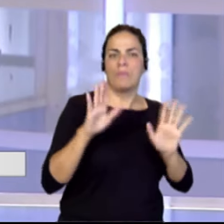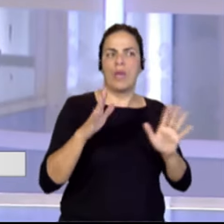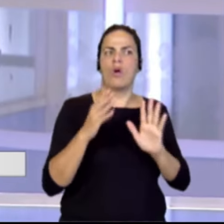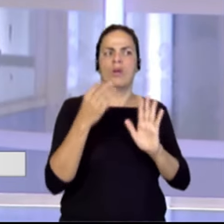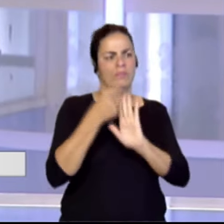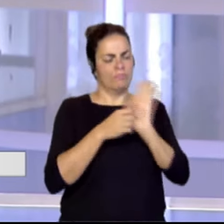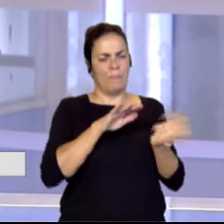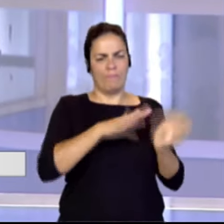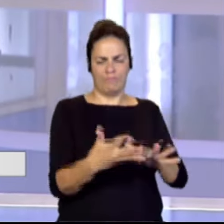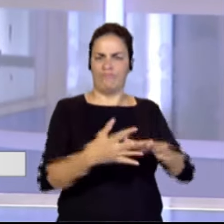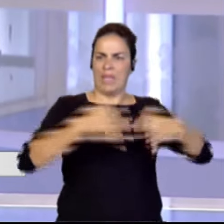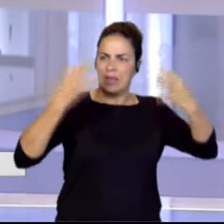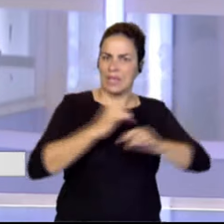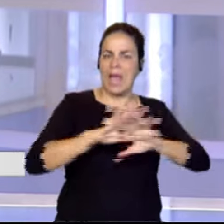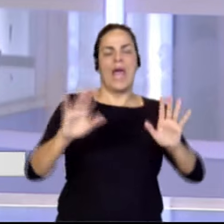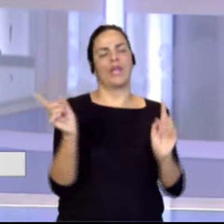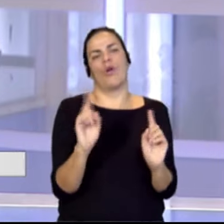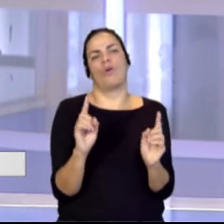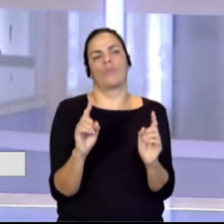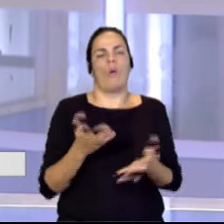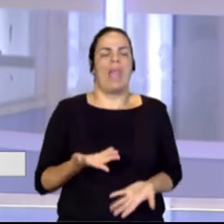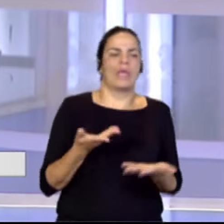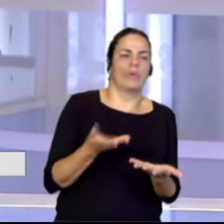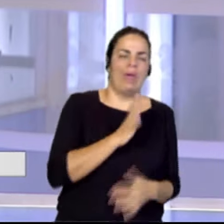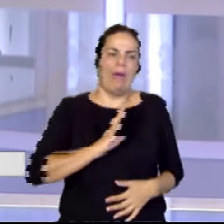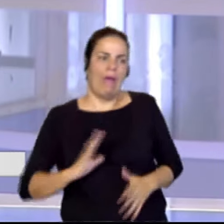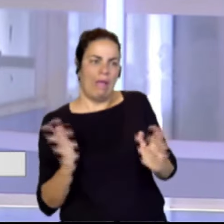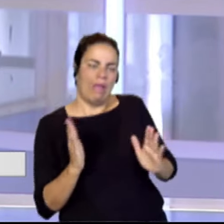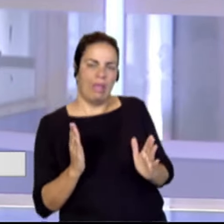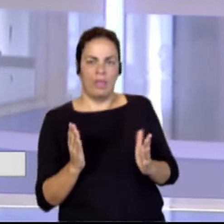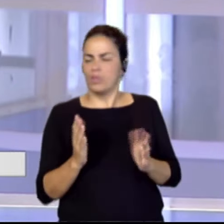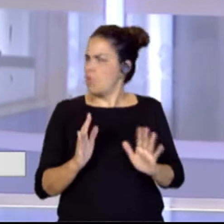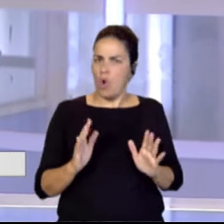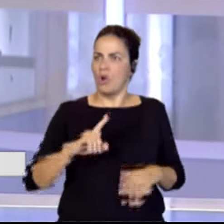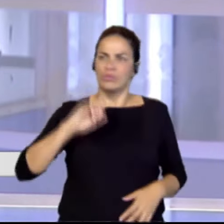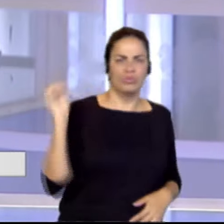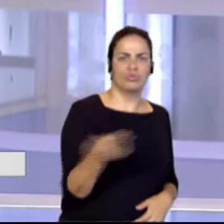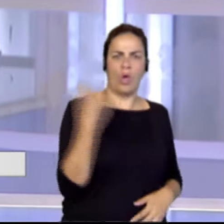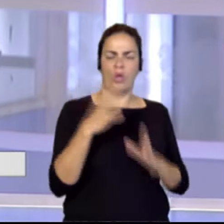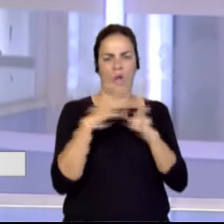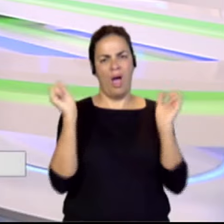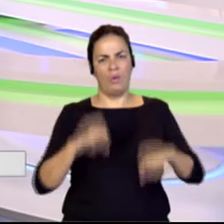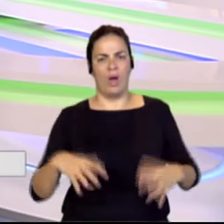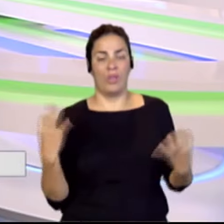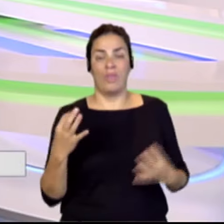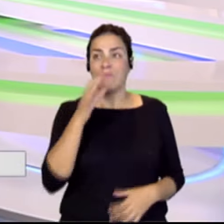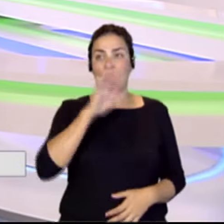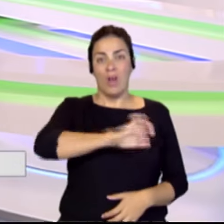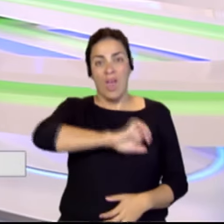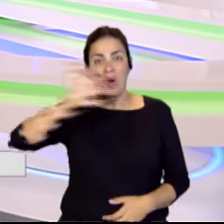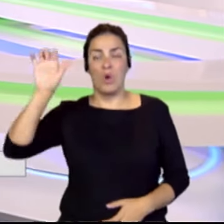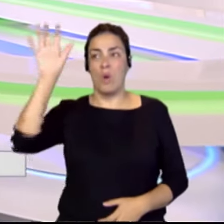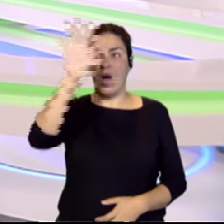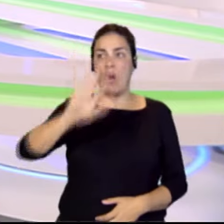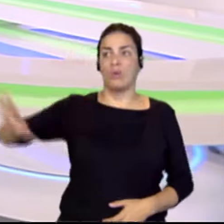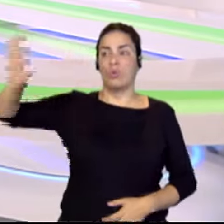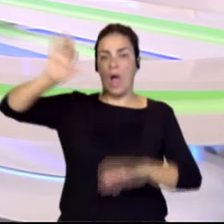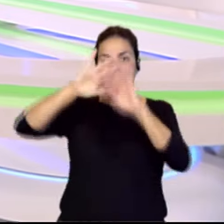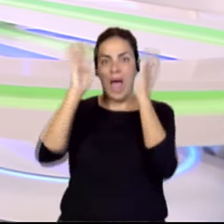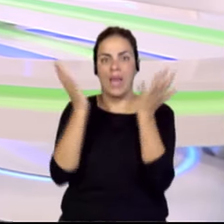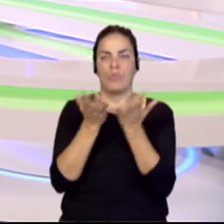tarjeta de financiación y con lo que sea ponernos todos de acuerdo porque Europa es un reducto en el mundo de equilibrio